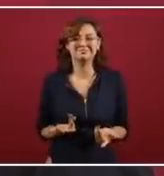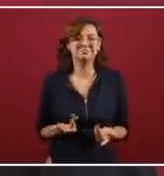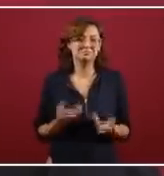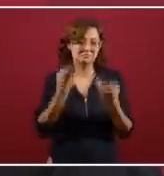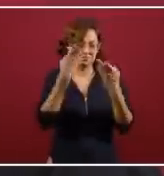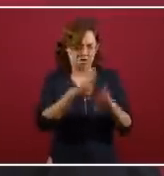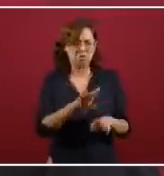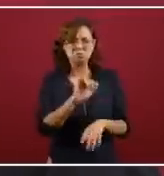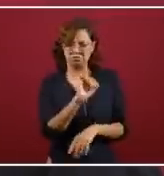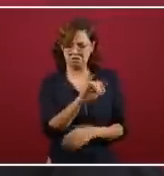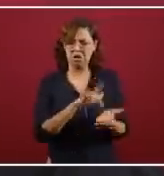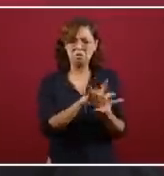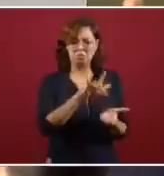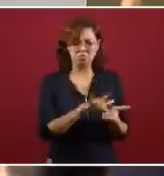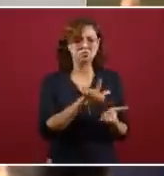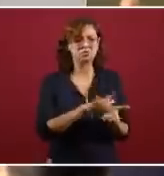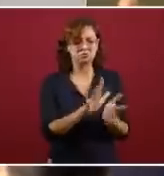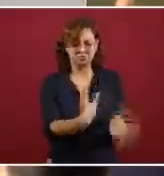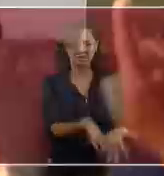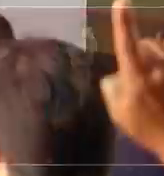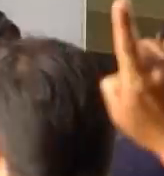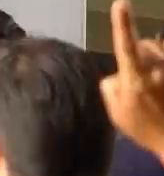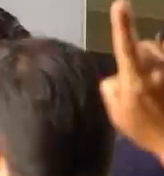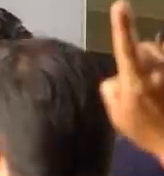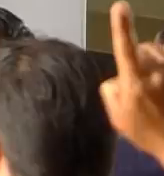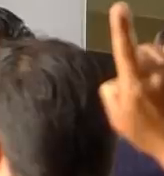los bancos rescatados